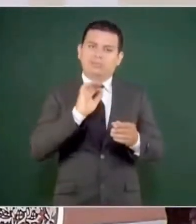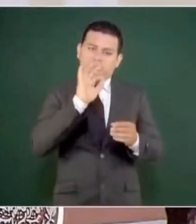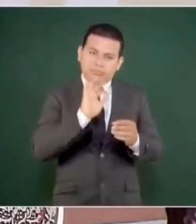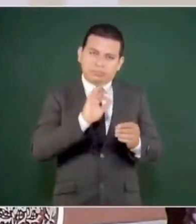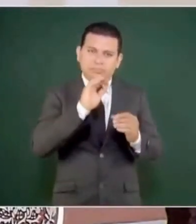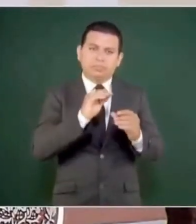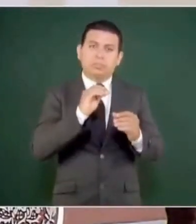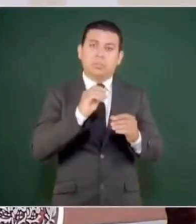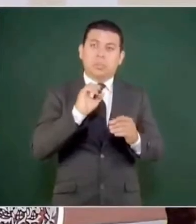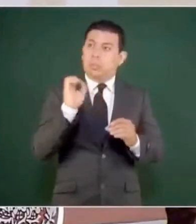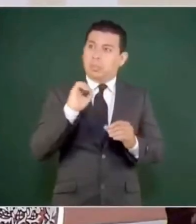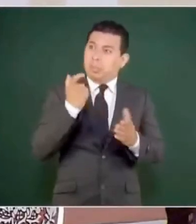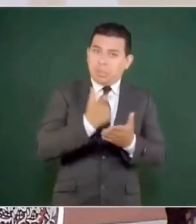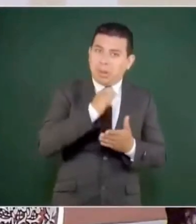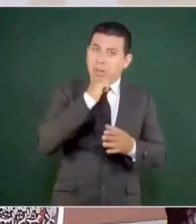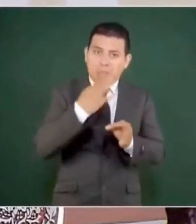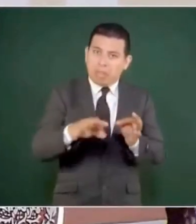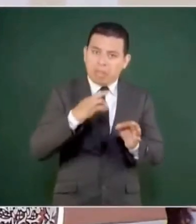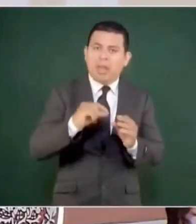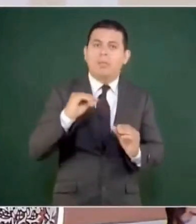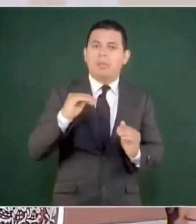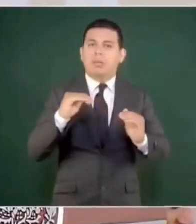Cuando